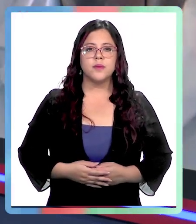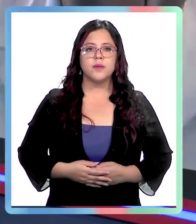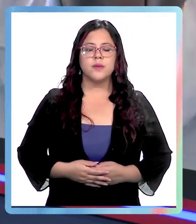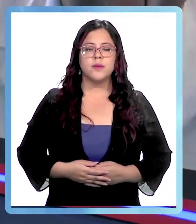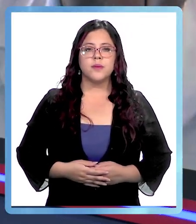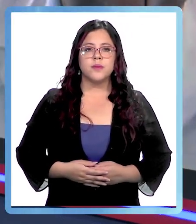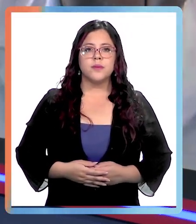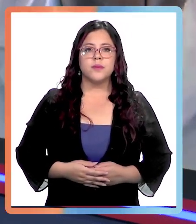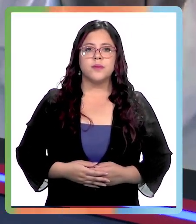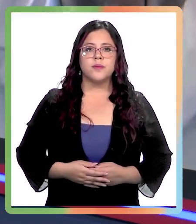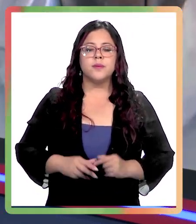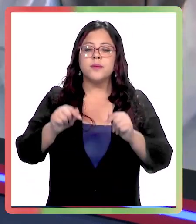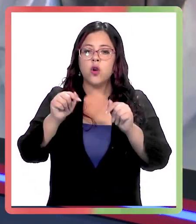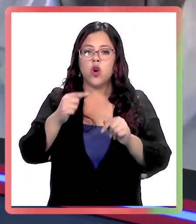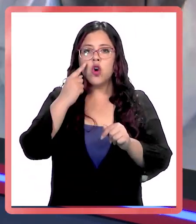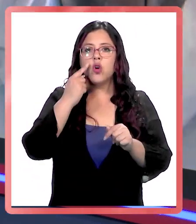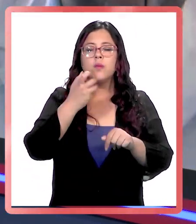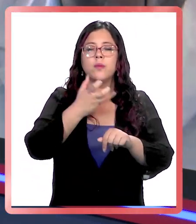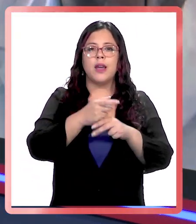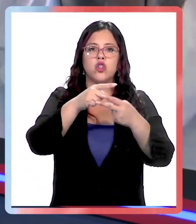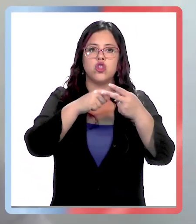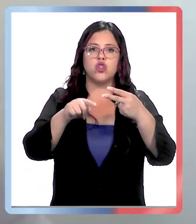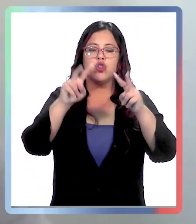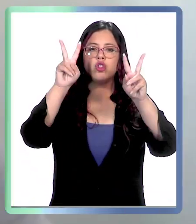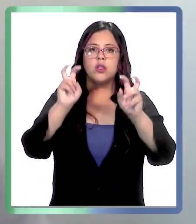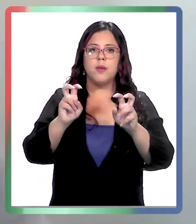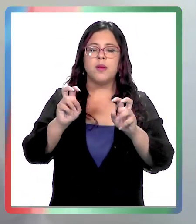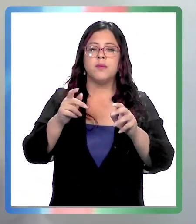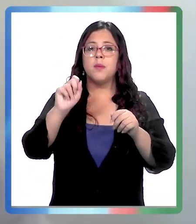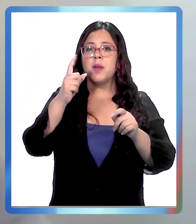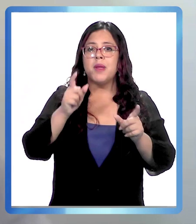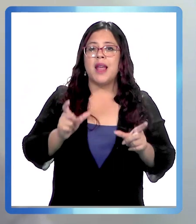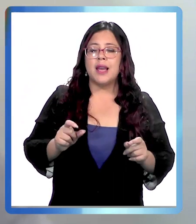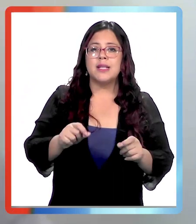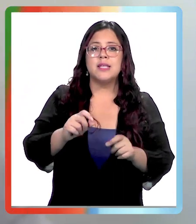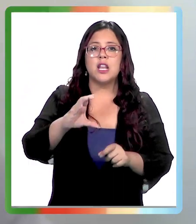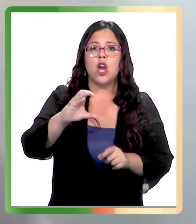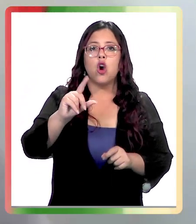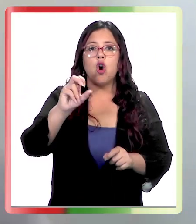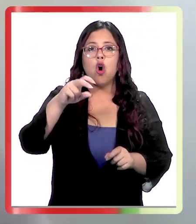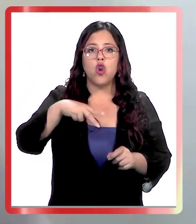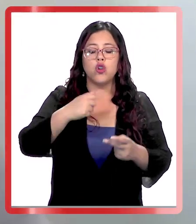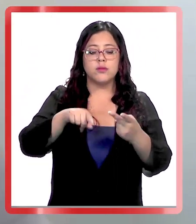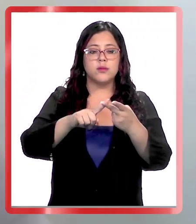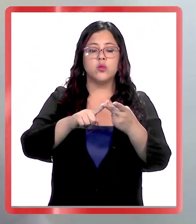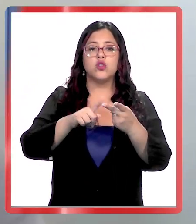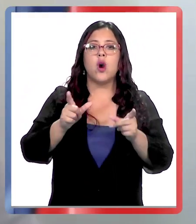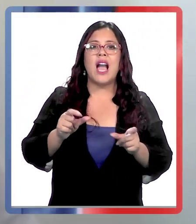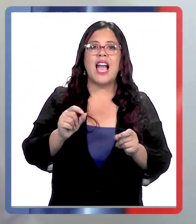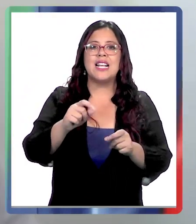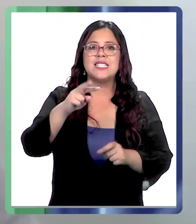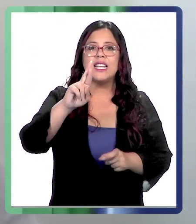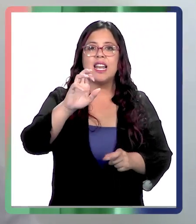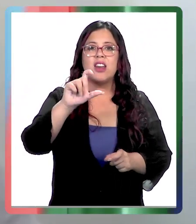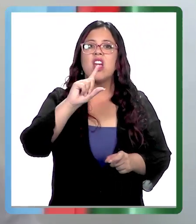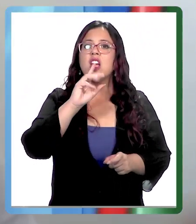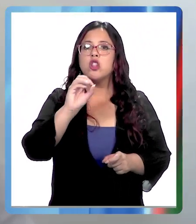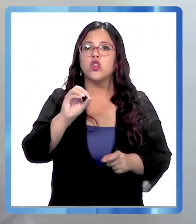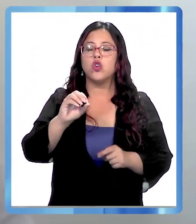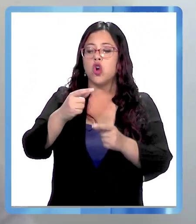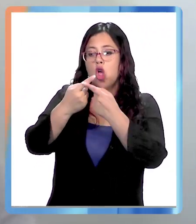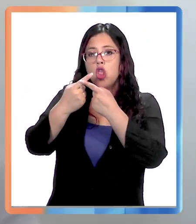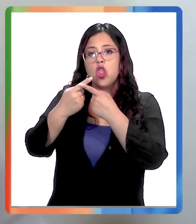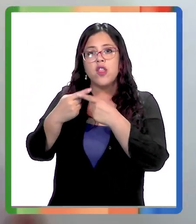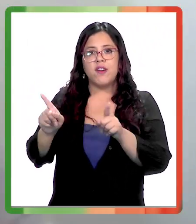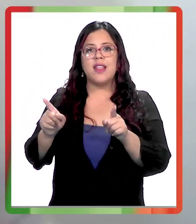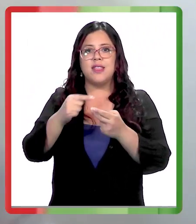disponibles para esto, para esta enfermedad? Bueno, ahí tenemos que diferenciar dos situaciones. Una, el cáncer